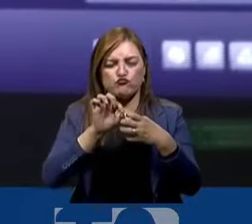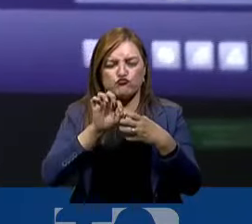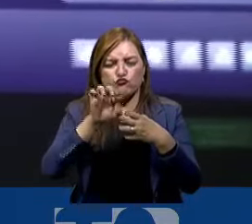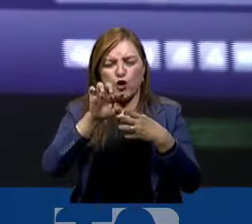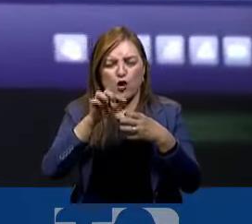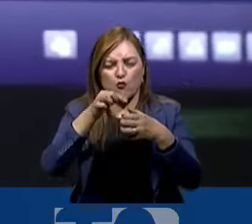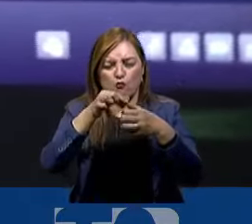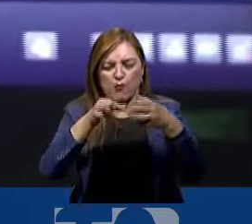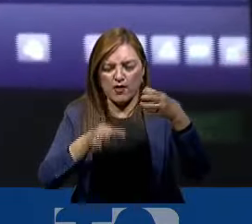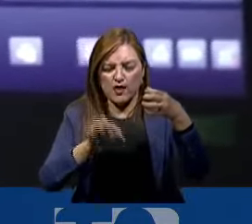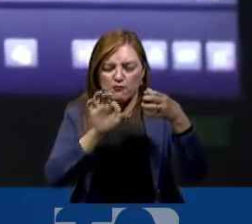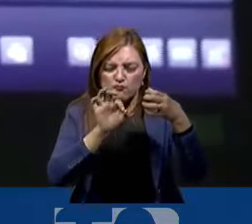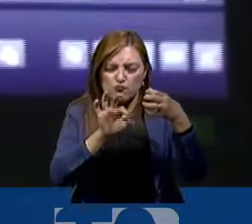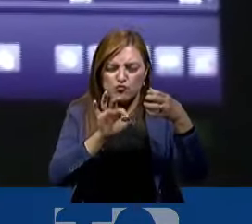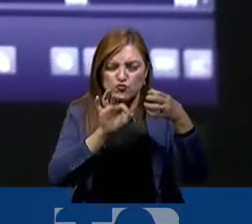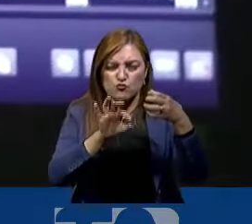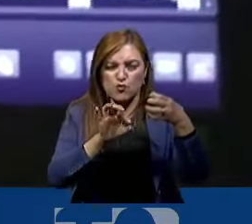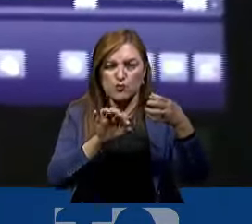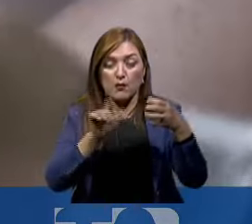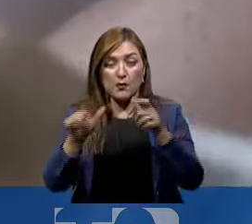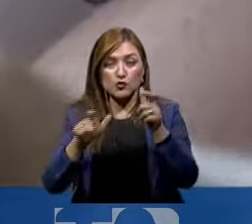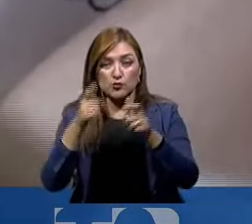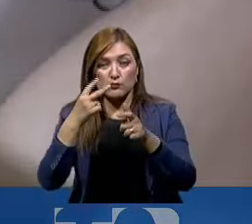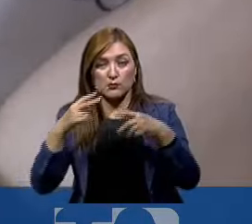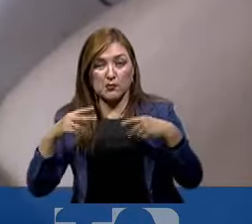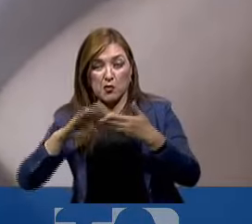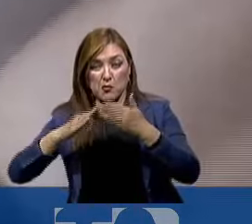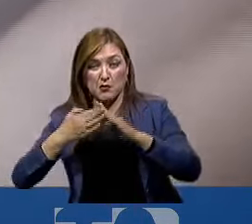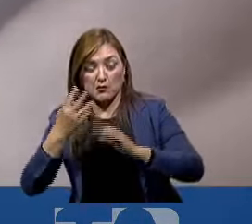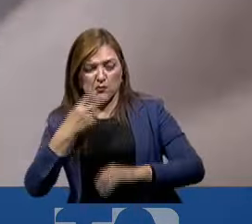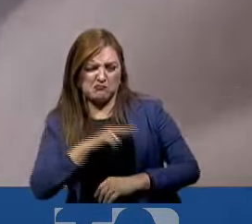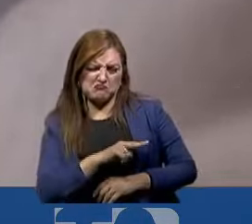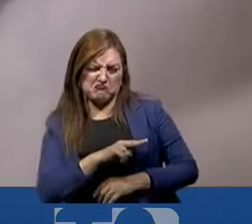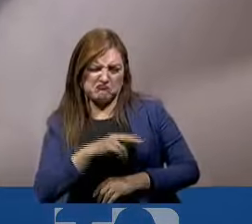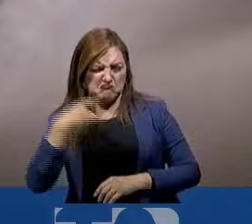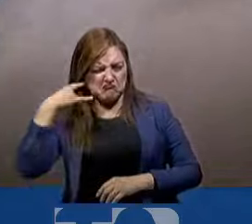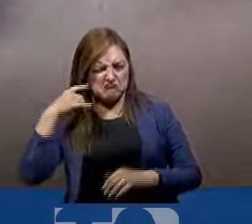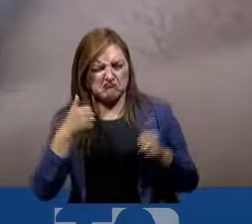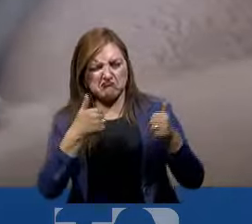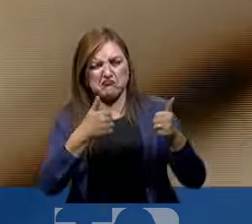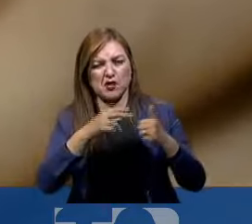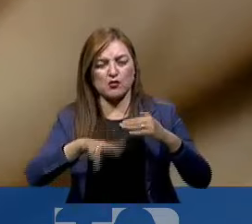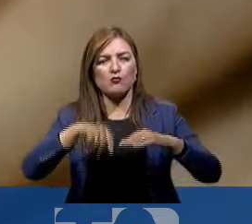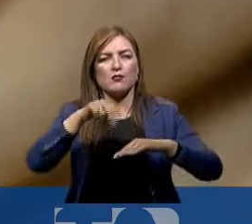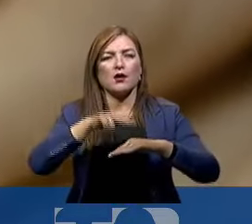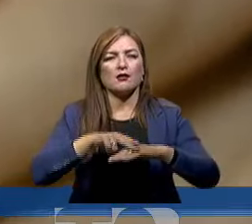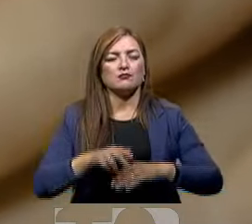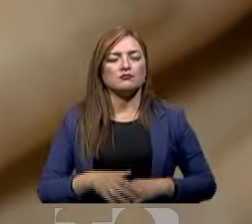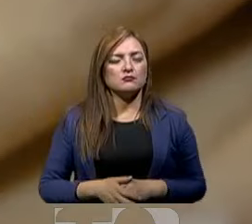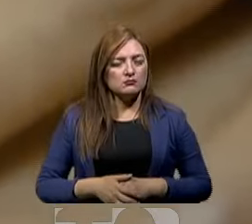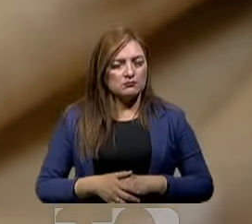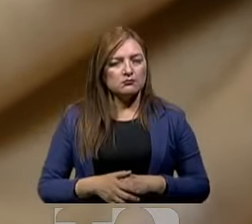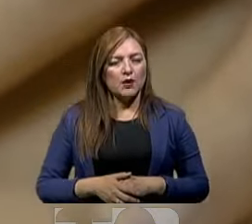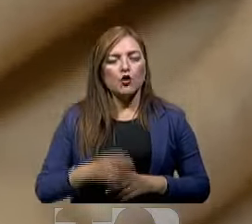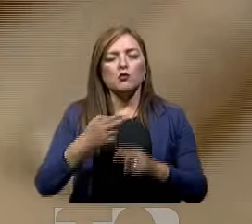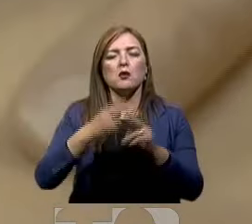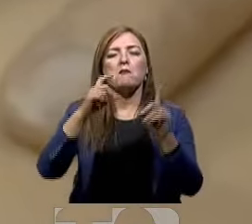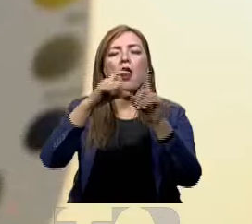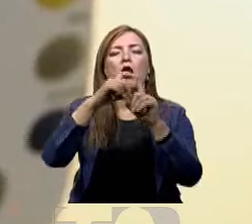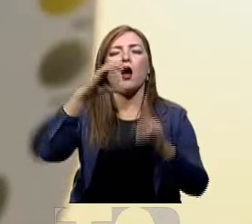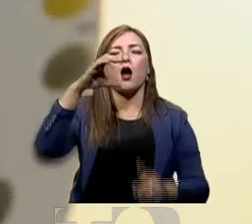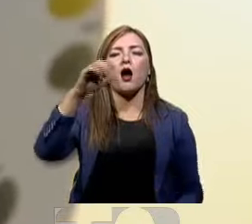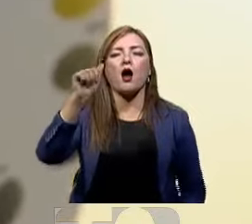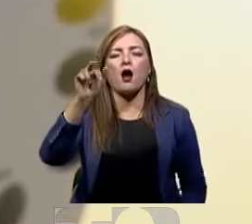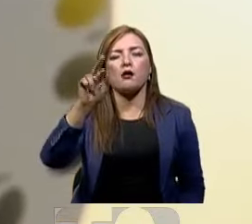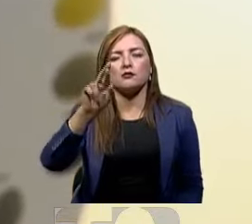así me decían, no, la niña está bien, porque no le detectaban así ningún cambio, o sea, ella era todo así normal. Cardiopatía es una palabra que se utiliza